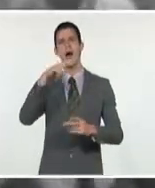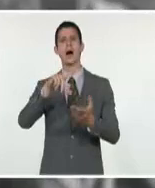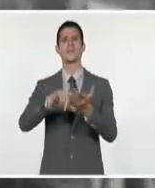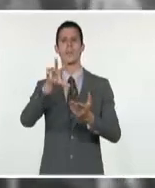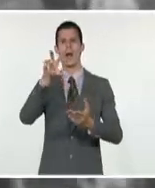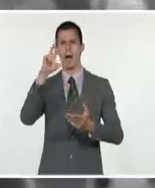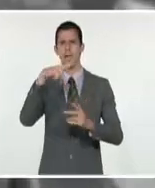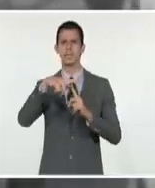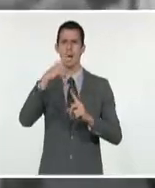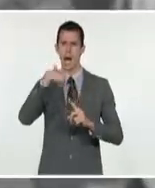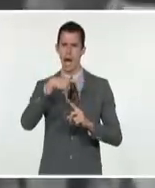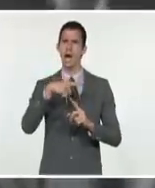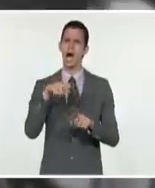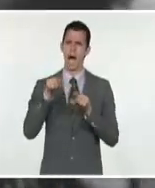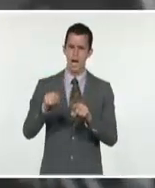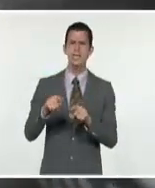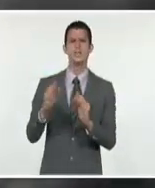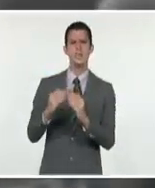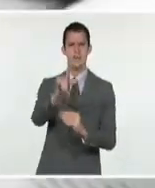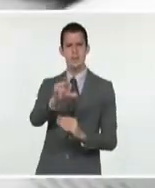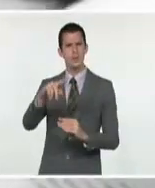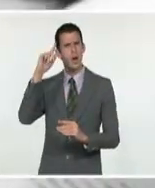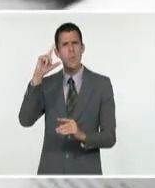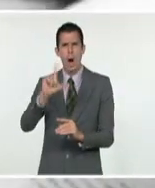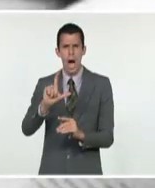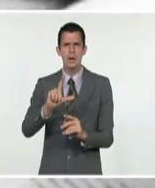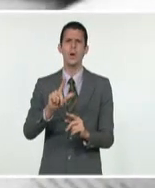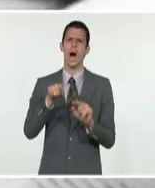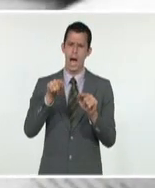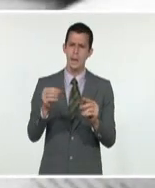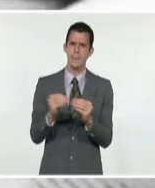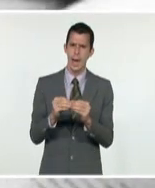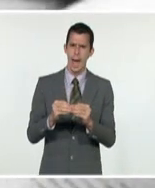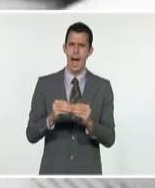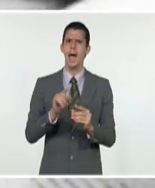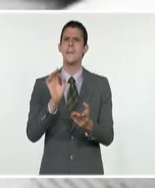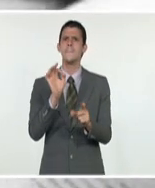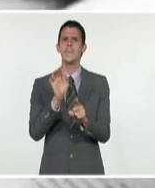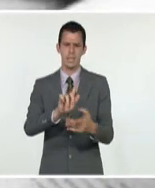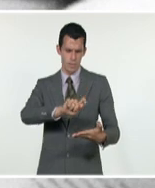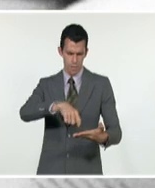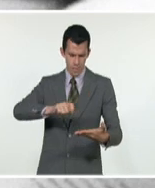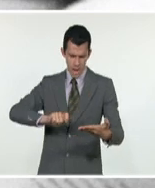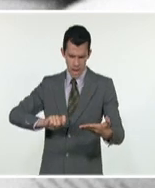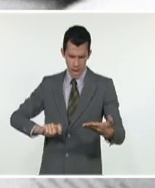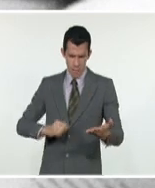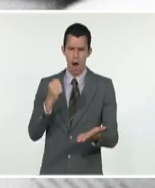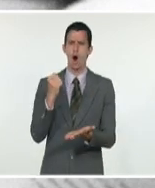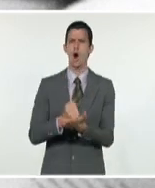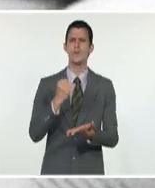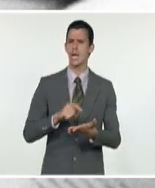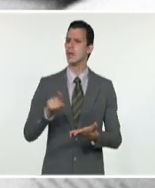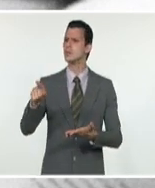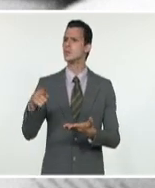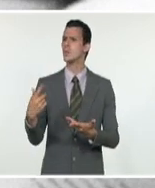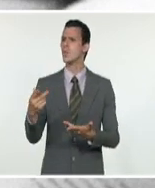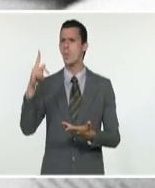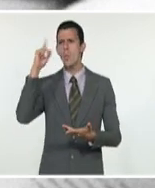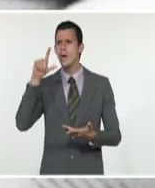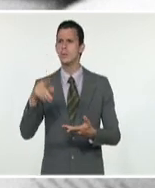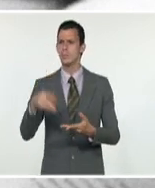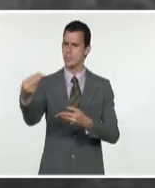protagonistas eran los más humildes. Surgió entonces la Ley de Reforma Agraria que reivindicó no solo a la población campesina, sino también